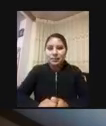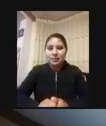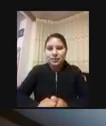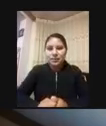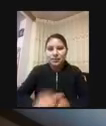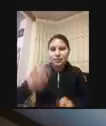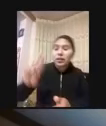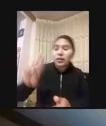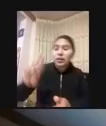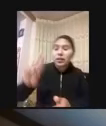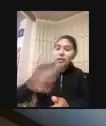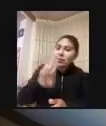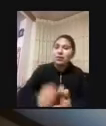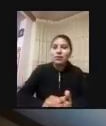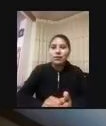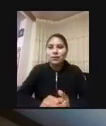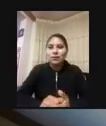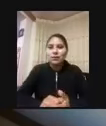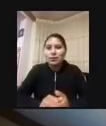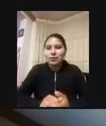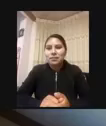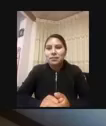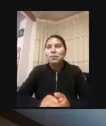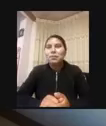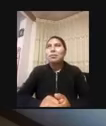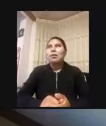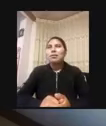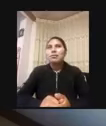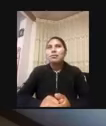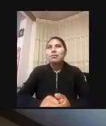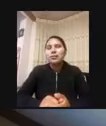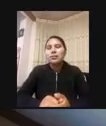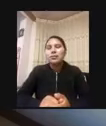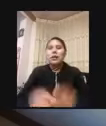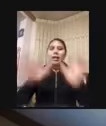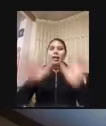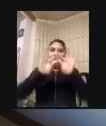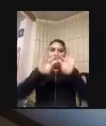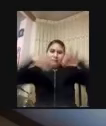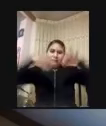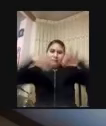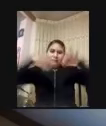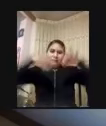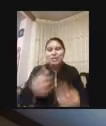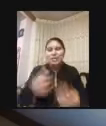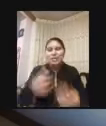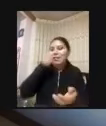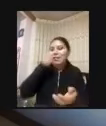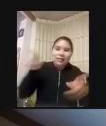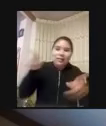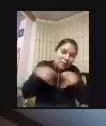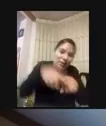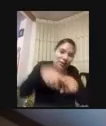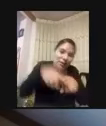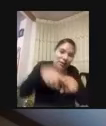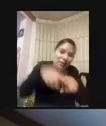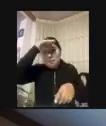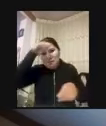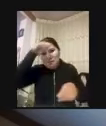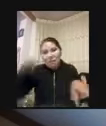población, en especial para aquellos padres, madres de familia, con niños, niñas, jóvenes, adolescentes, personas mayores